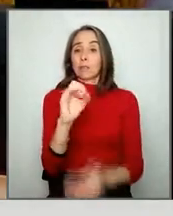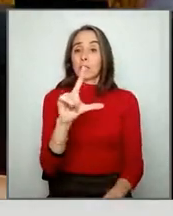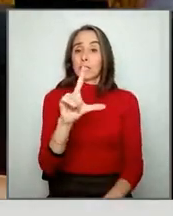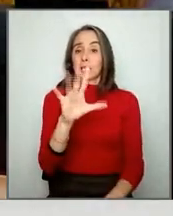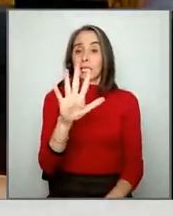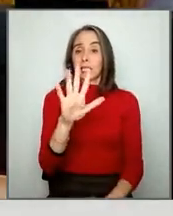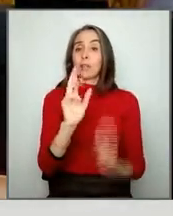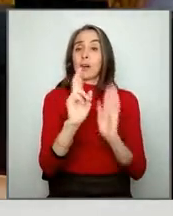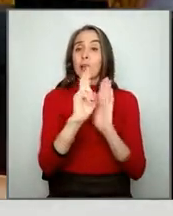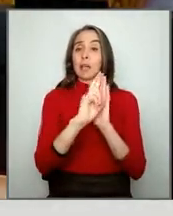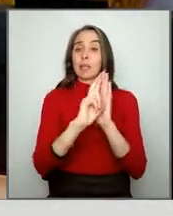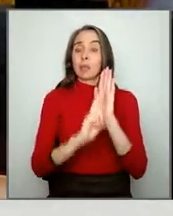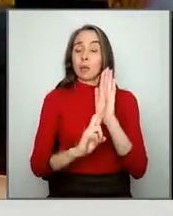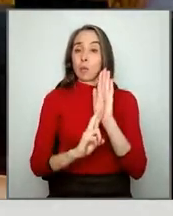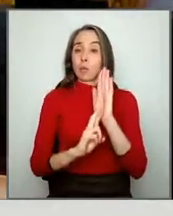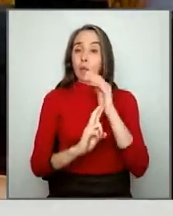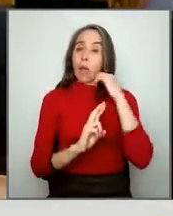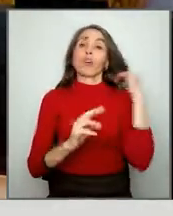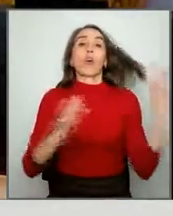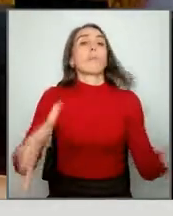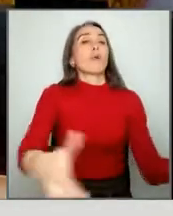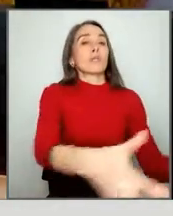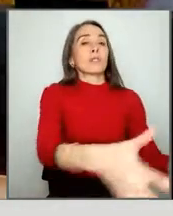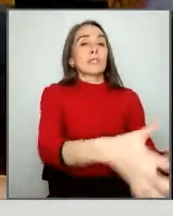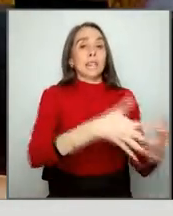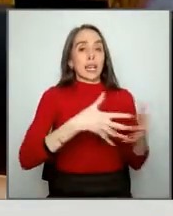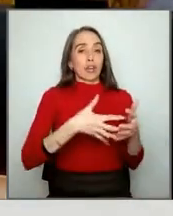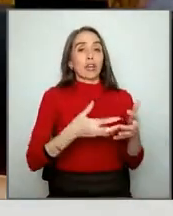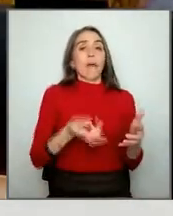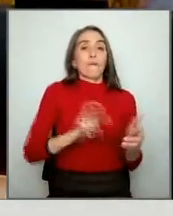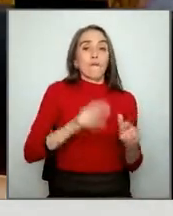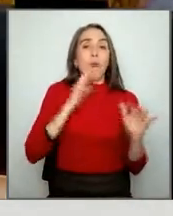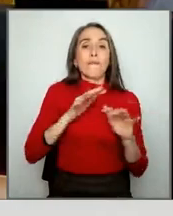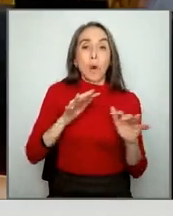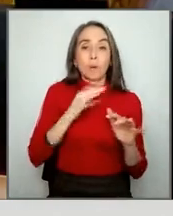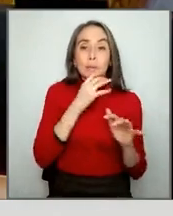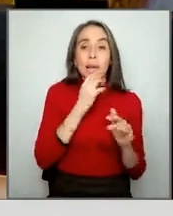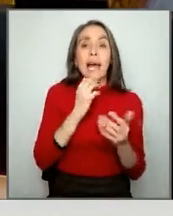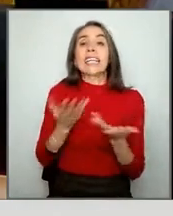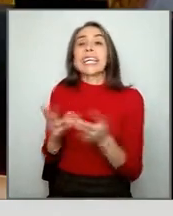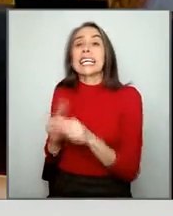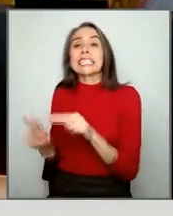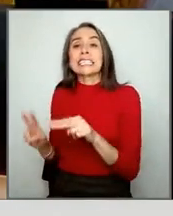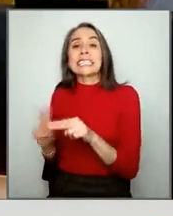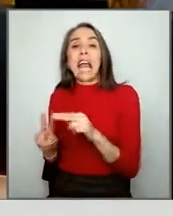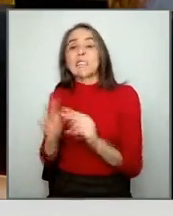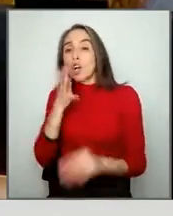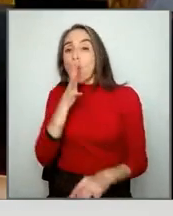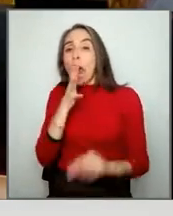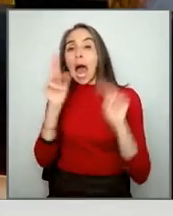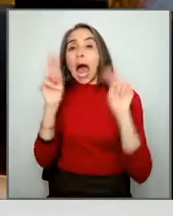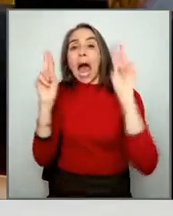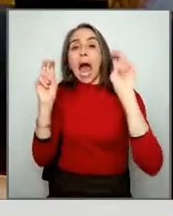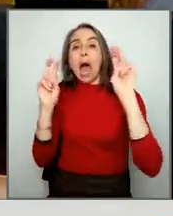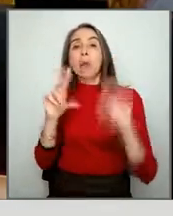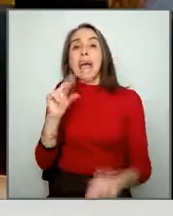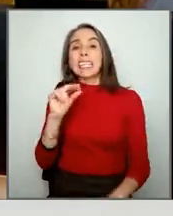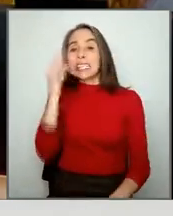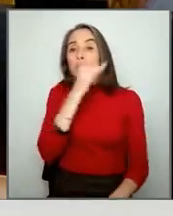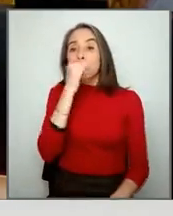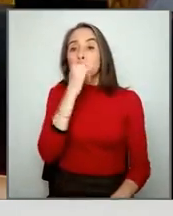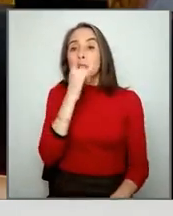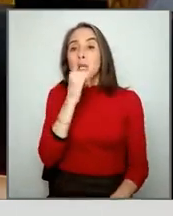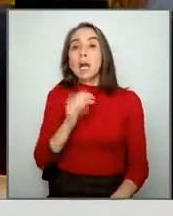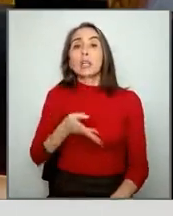la recolección reutilización y disposición de aguas grises aún no Simplemente por parte